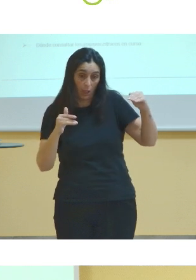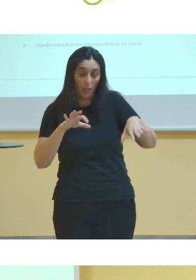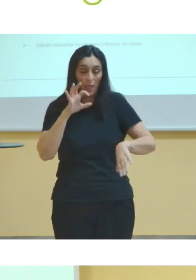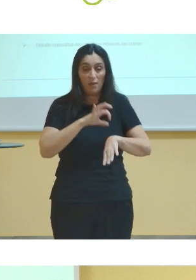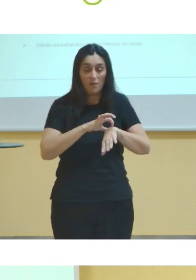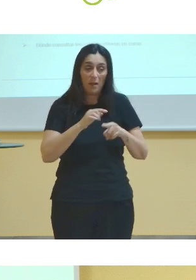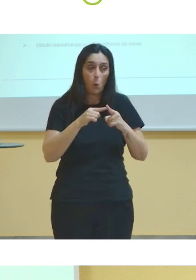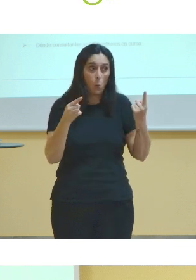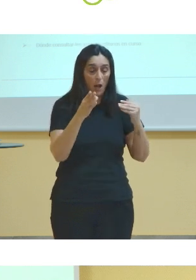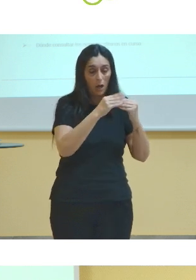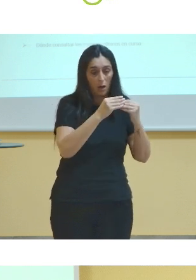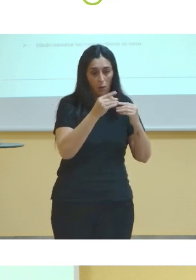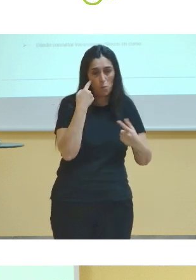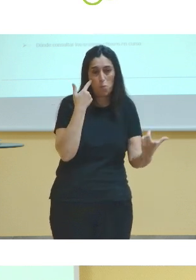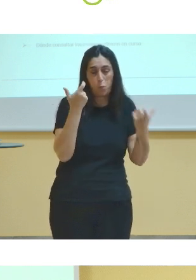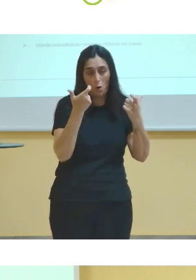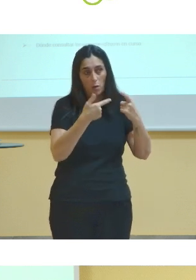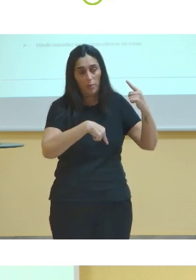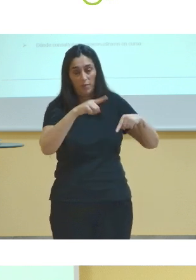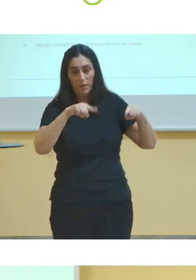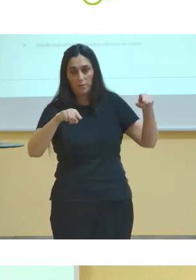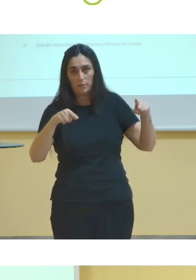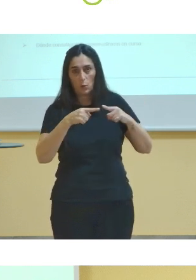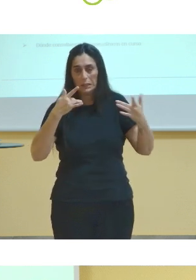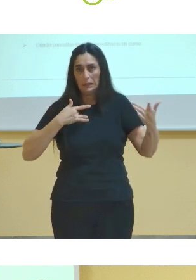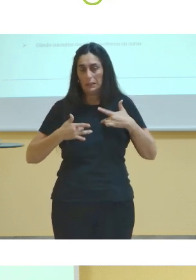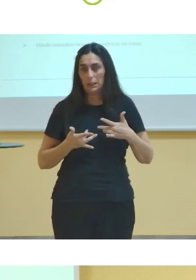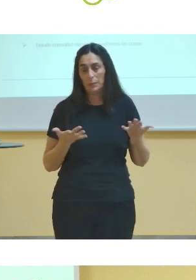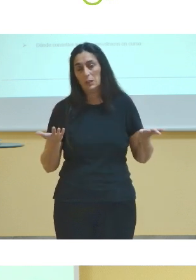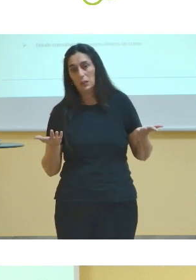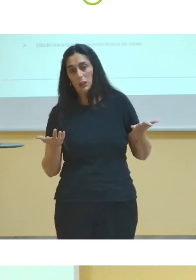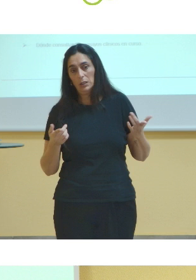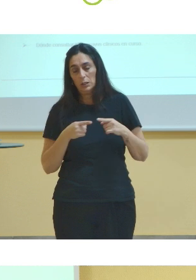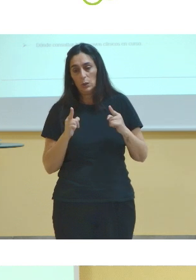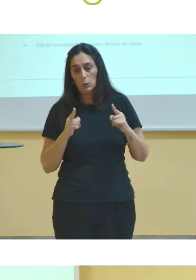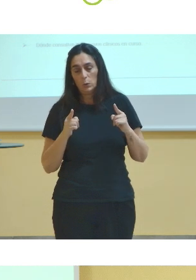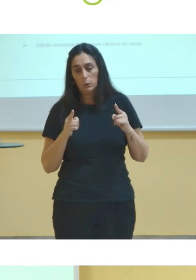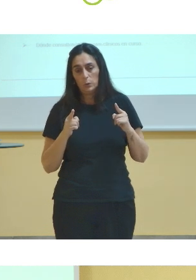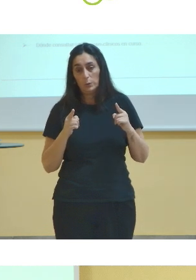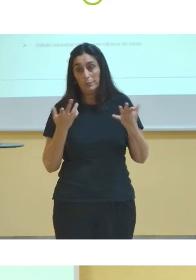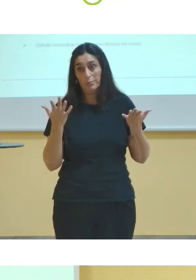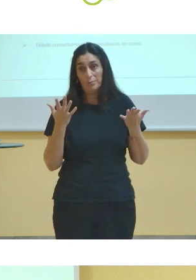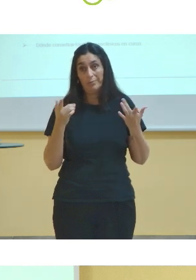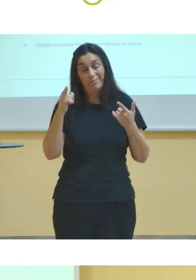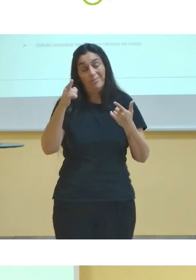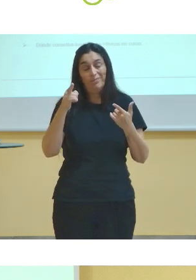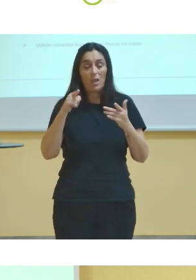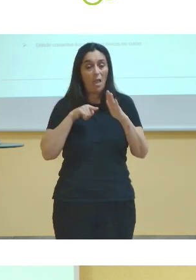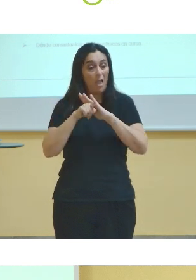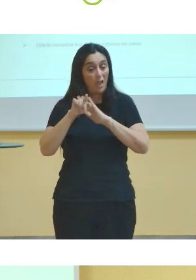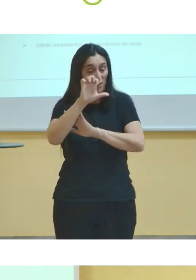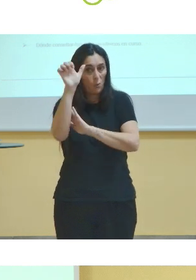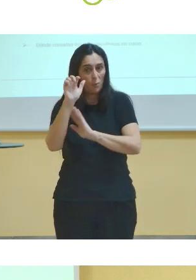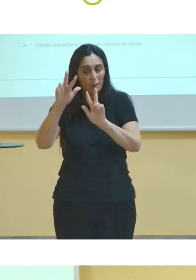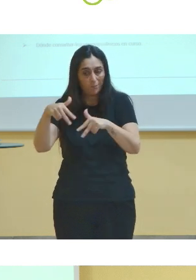paciente y otro hay muchísimas diferencias, ¿no?, en cuanto a sintomatología. Entonces llega la autoridad regulatoria y te dice, es